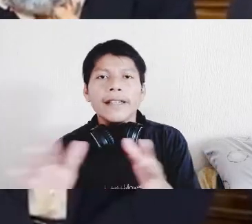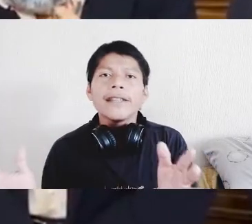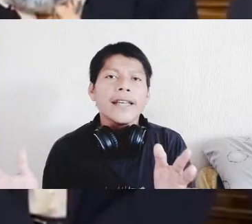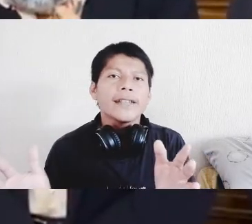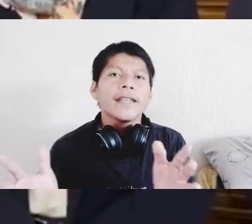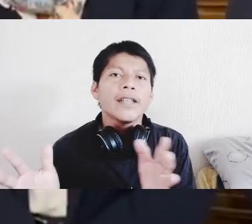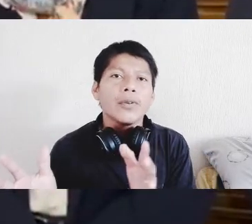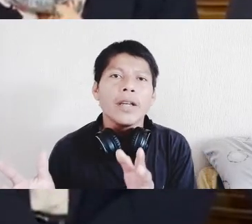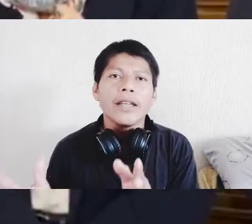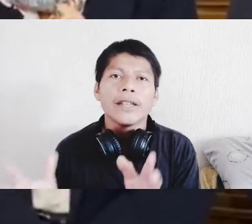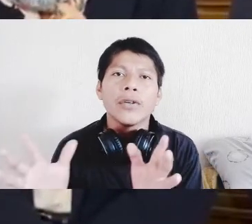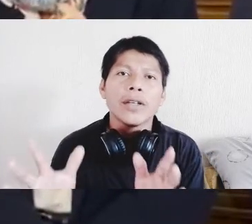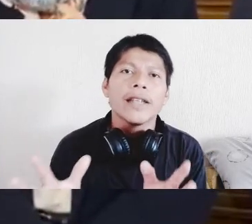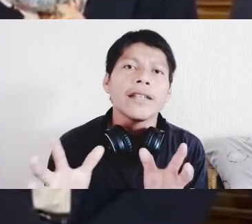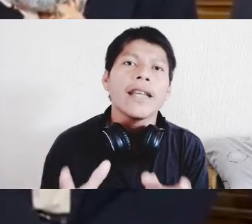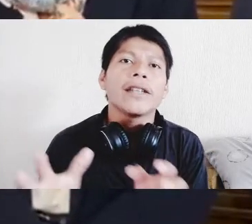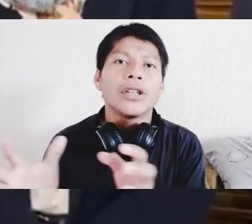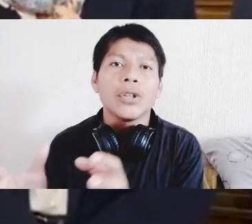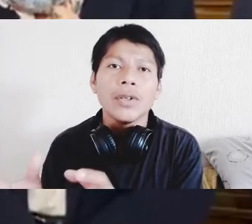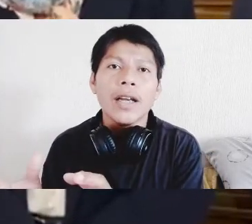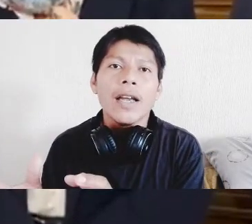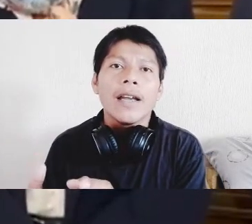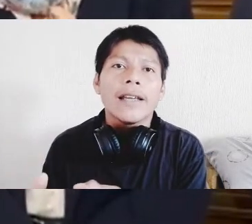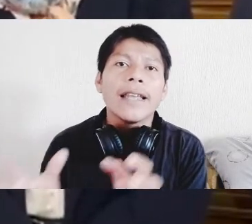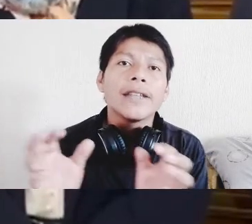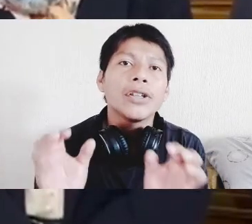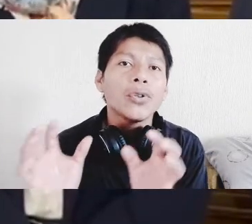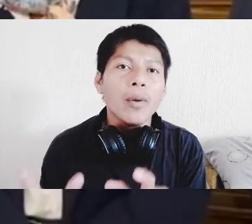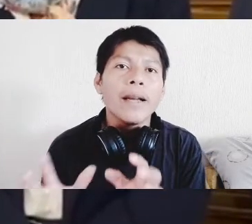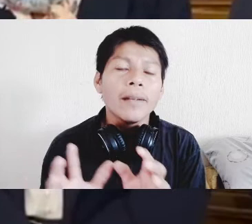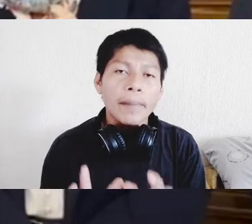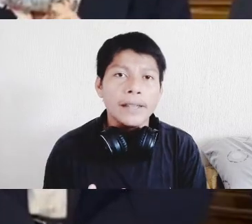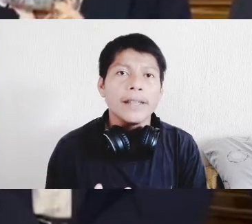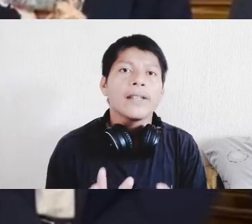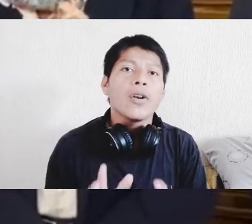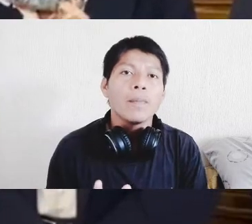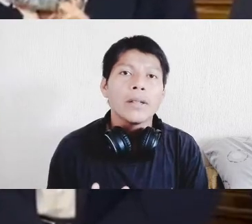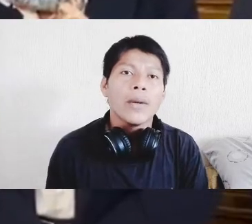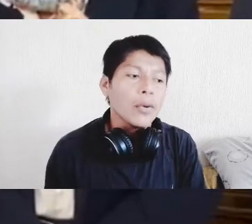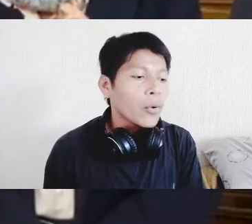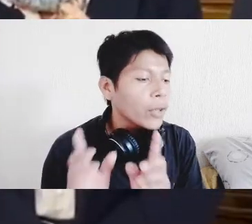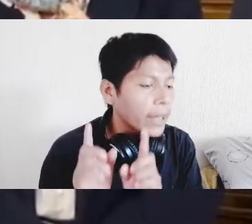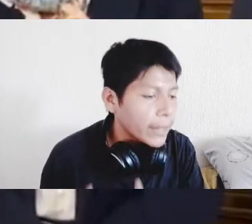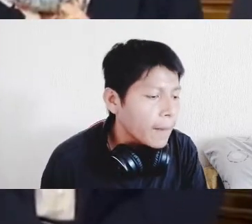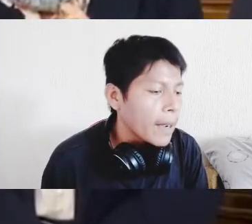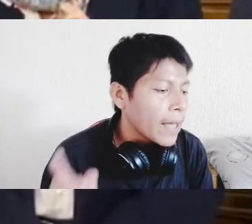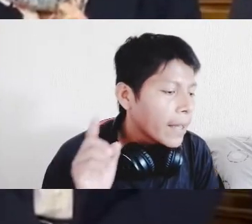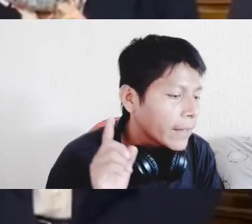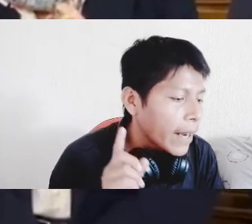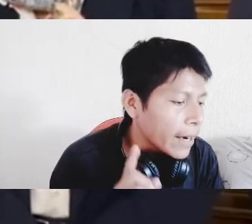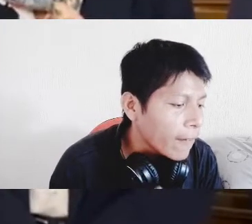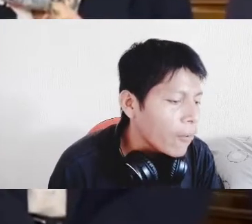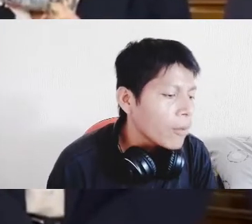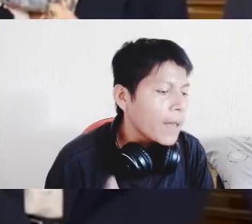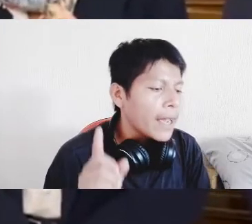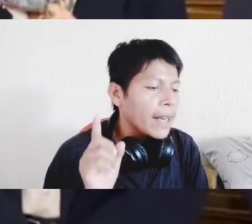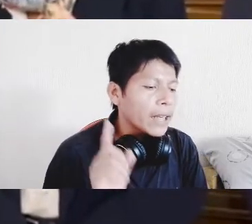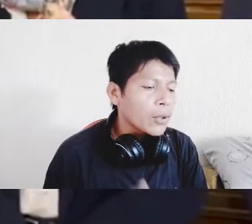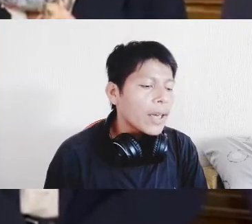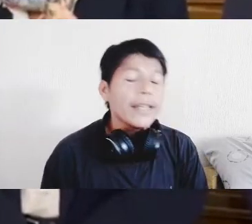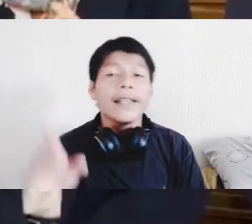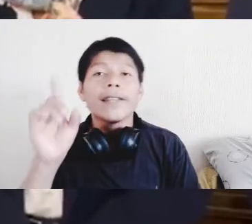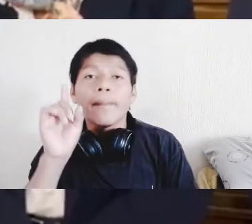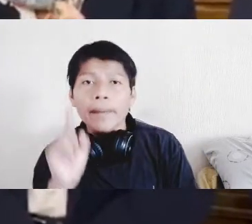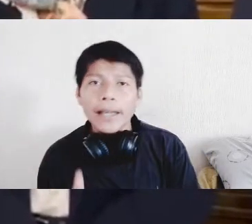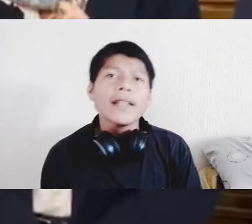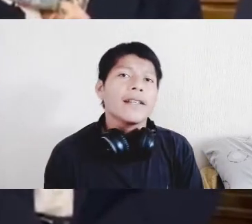El desastre que está haciendo el INE, señores, es la decisión que decidió tomar el presidente López Obrador con el tema de la reforma